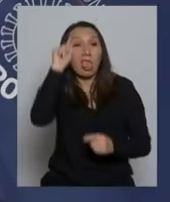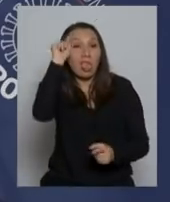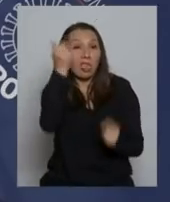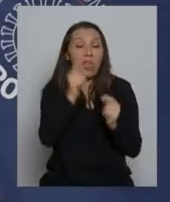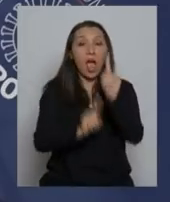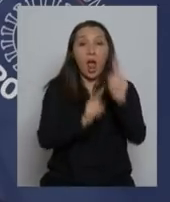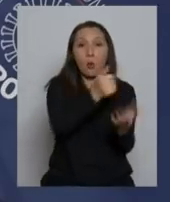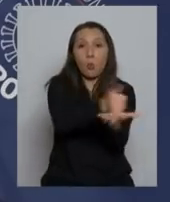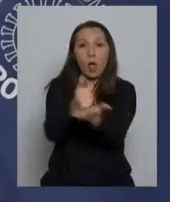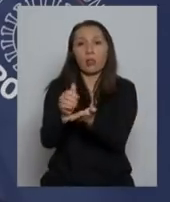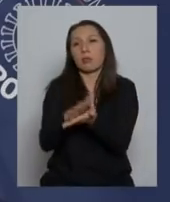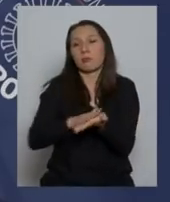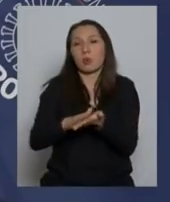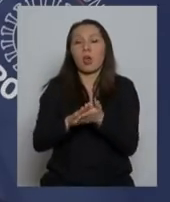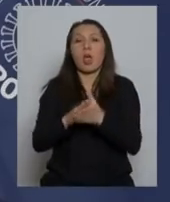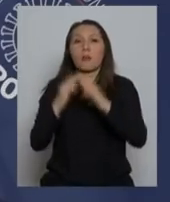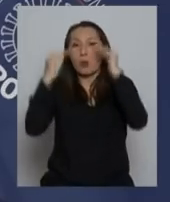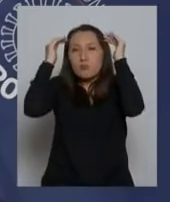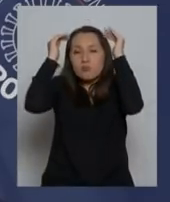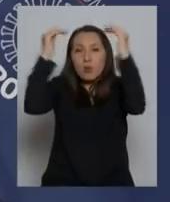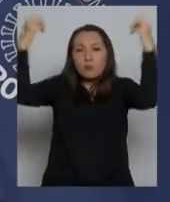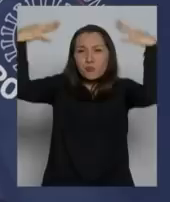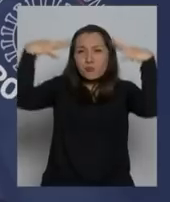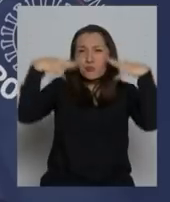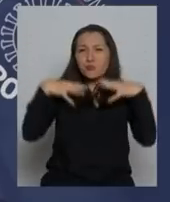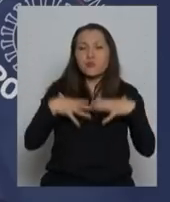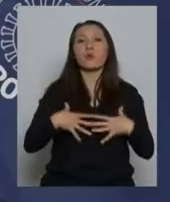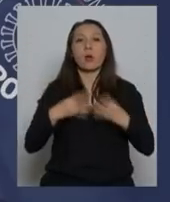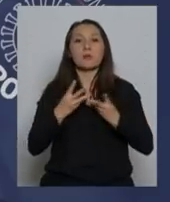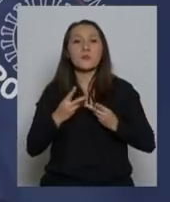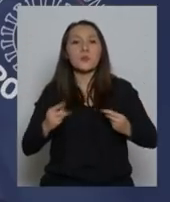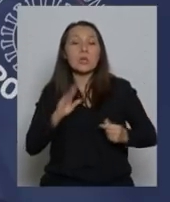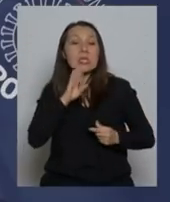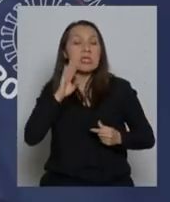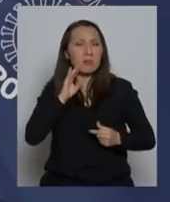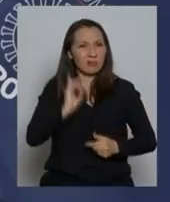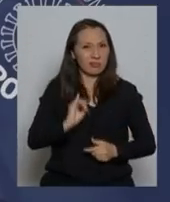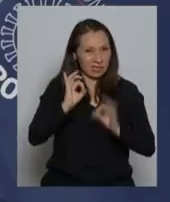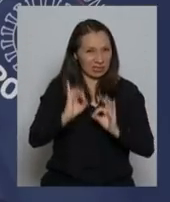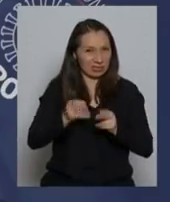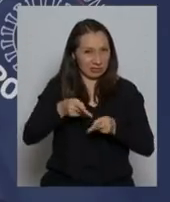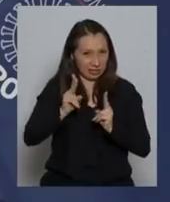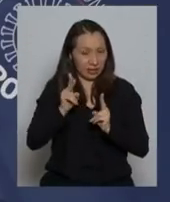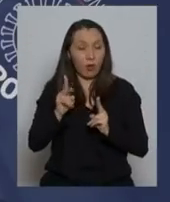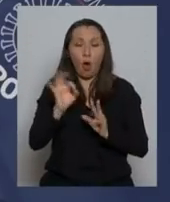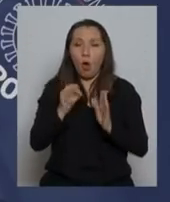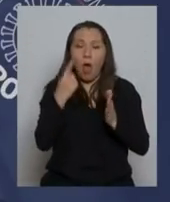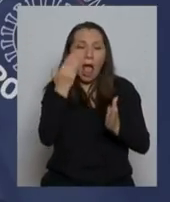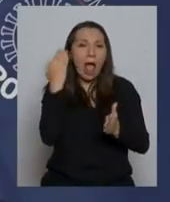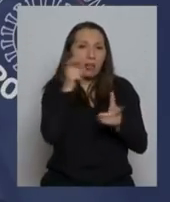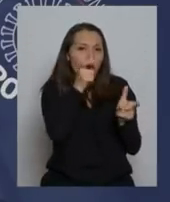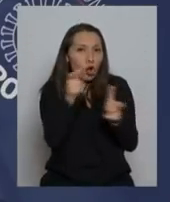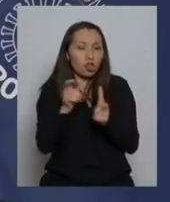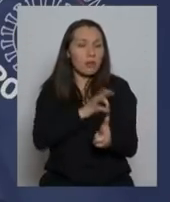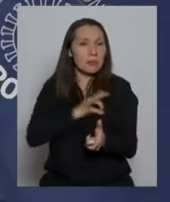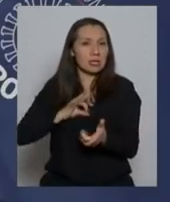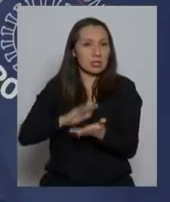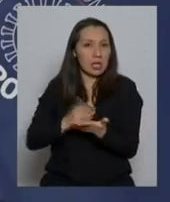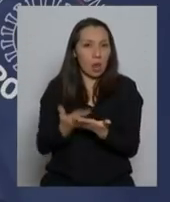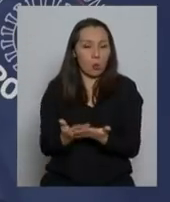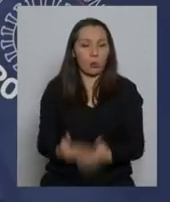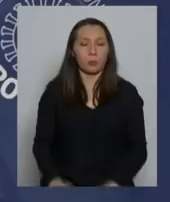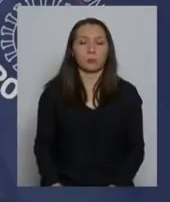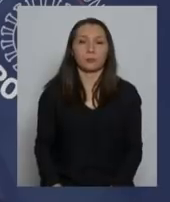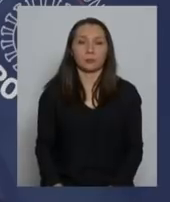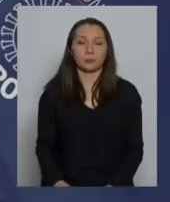iniciativas de algunos alcaldes, por ejemplo, este túnel sanitizador, si son efectivas estas medidas y si han sido chequeadas previamente con el Ministerio de